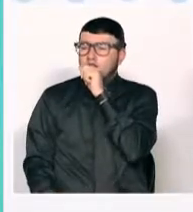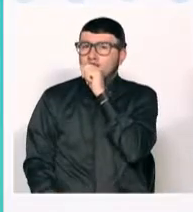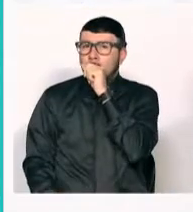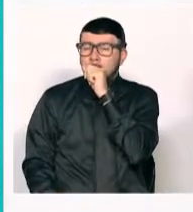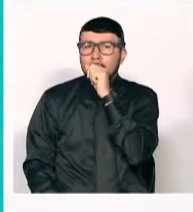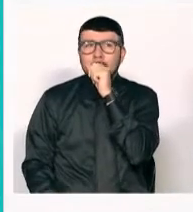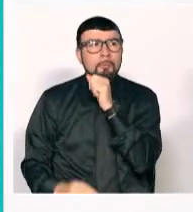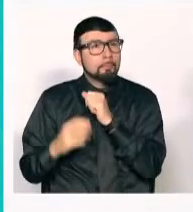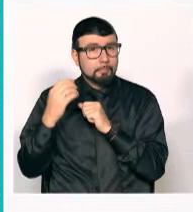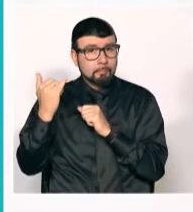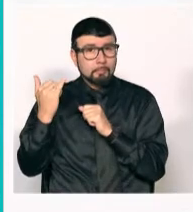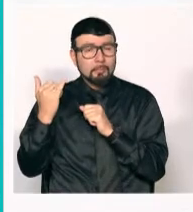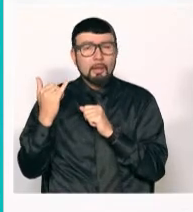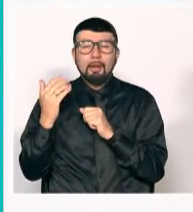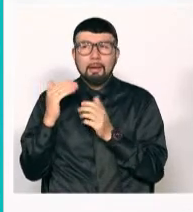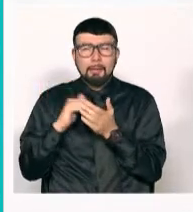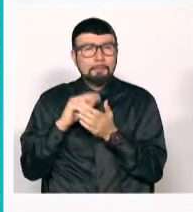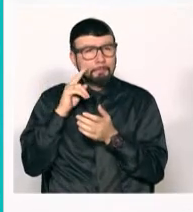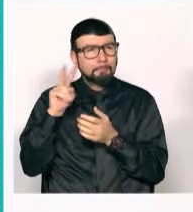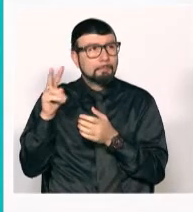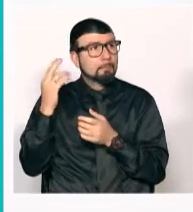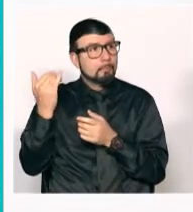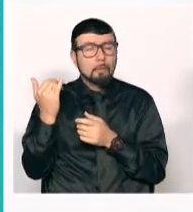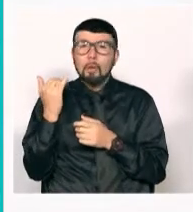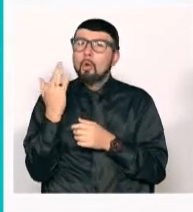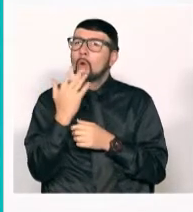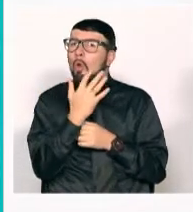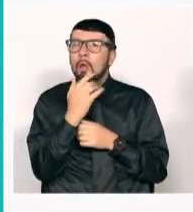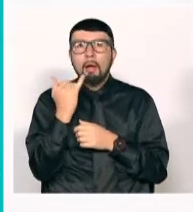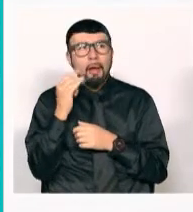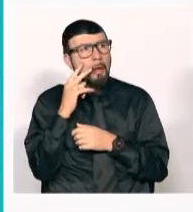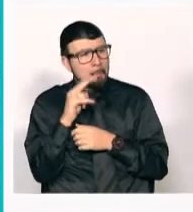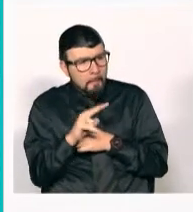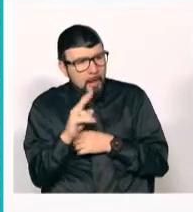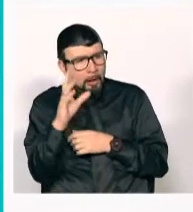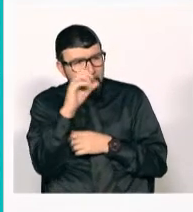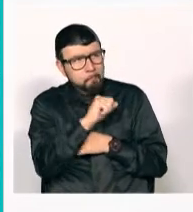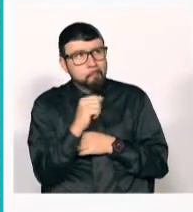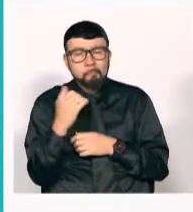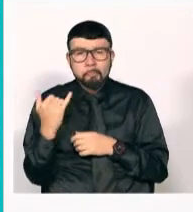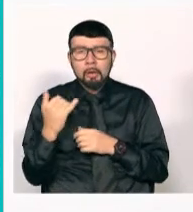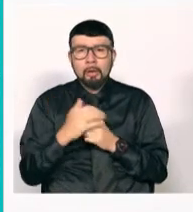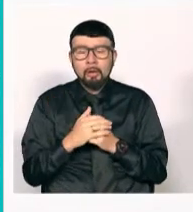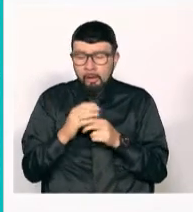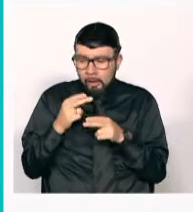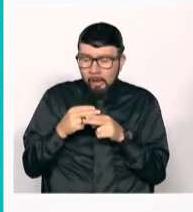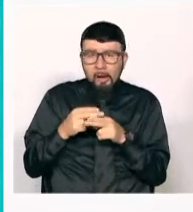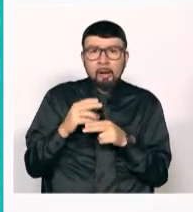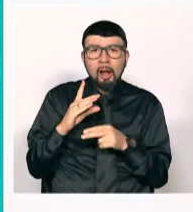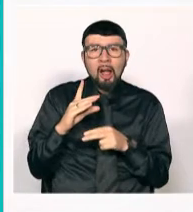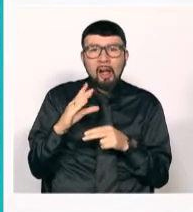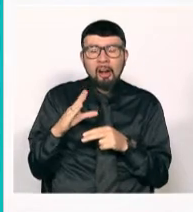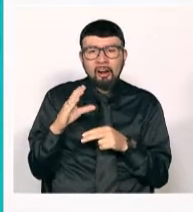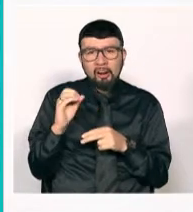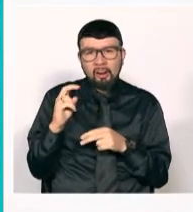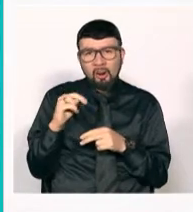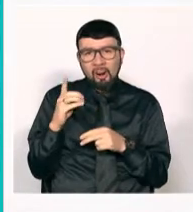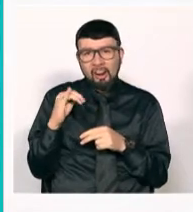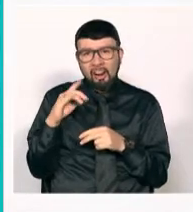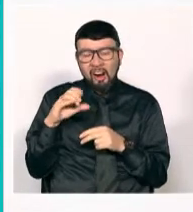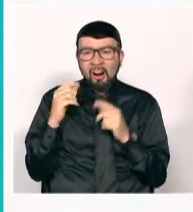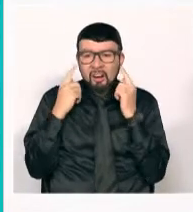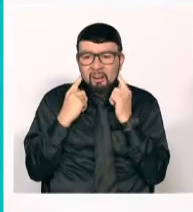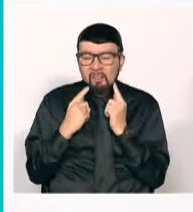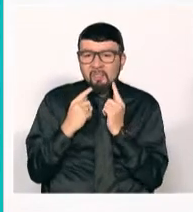esa superior, para que las personas se ubiquen. El cóndilo de la mandíbula debe